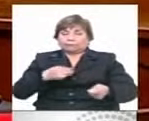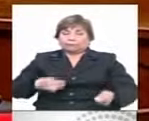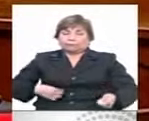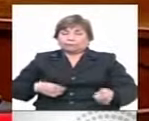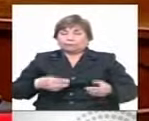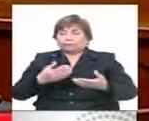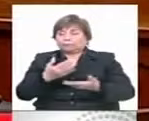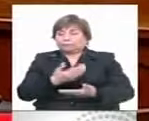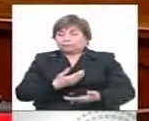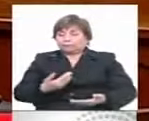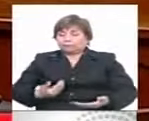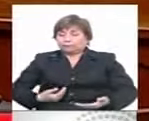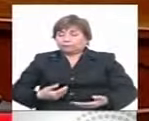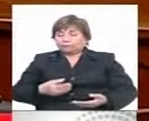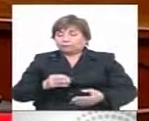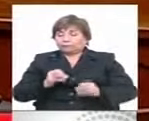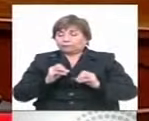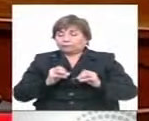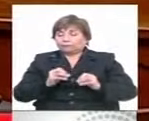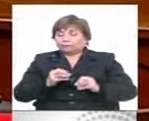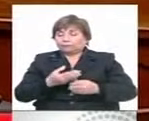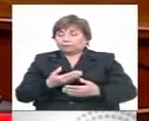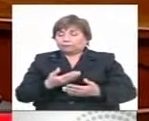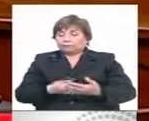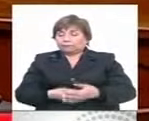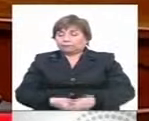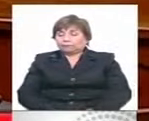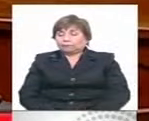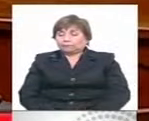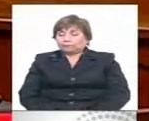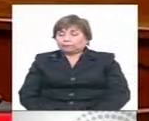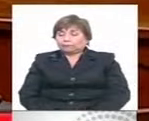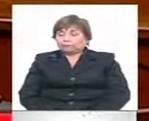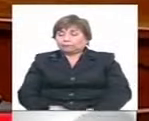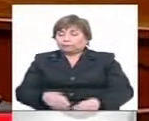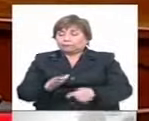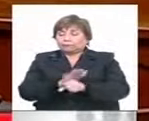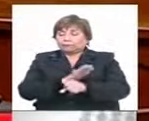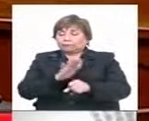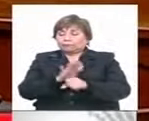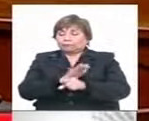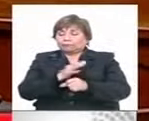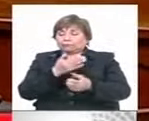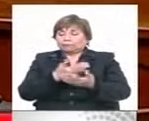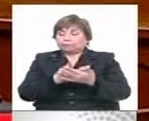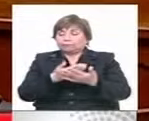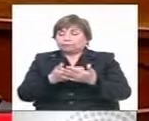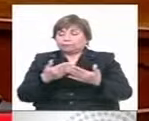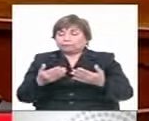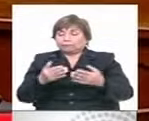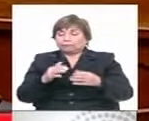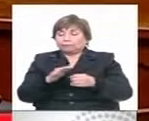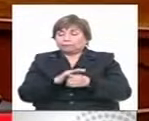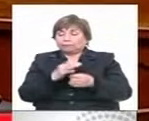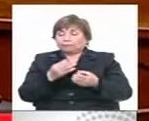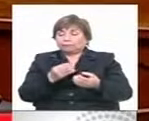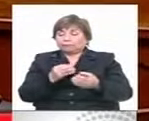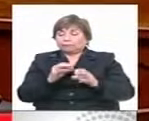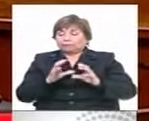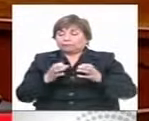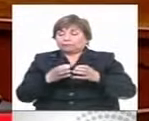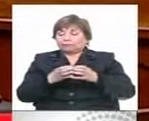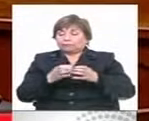la República en el primer trimestre del 2022. Completando dicho esfuerzo y dada la naturaleza multisectorial